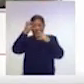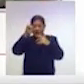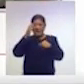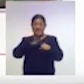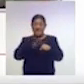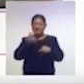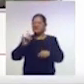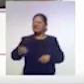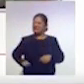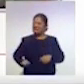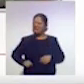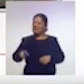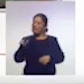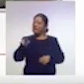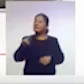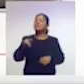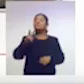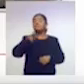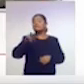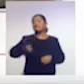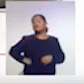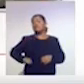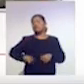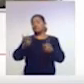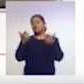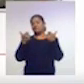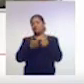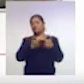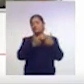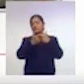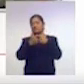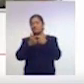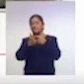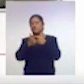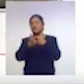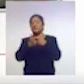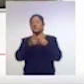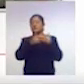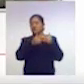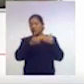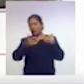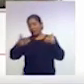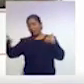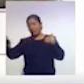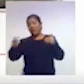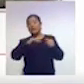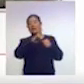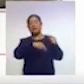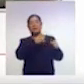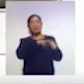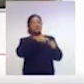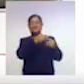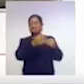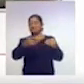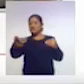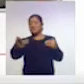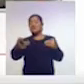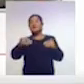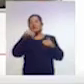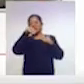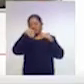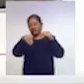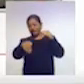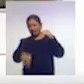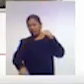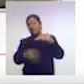interés, intereses, mejor dicho, de carácter económico, que van más allá de los intereses de la naturaleza, es que estamos afectando nuestro entorno.